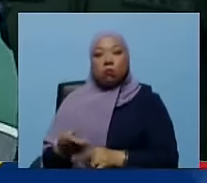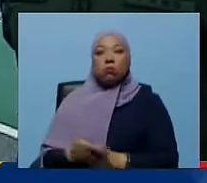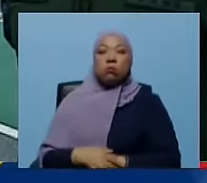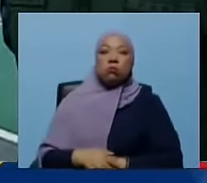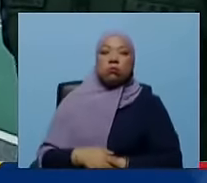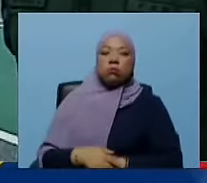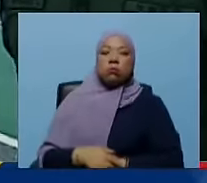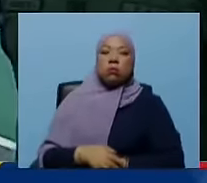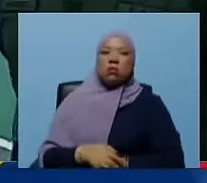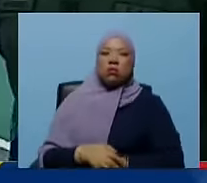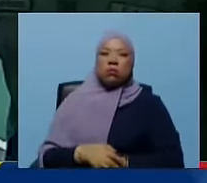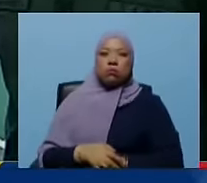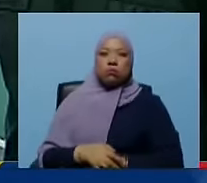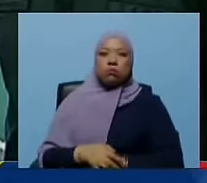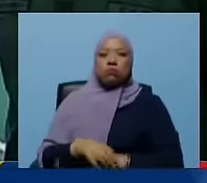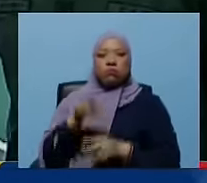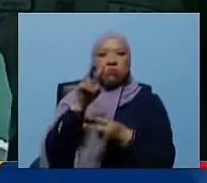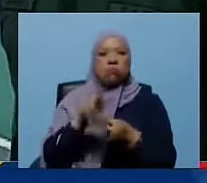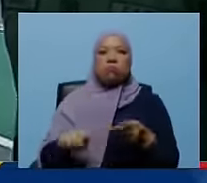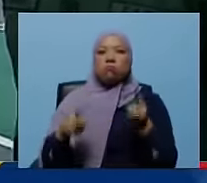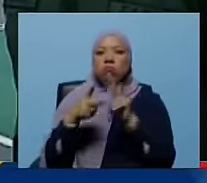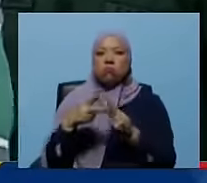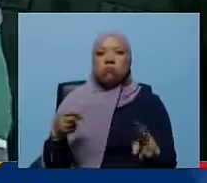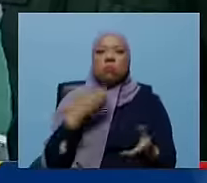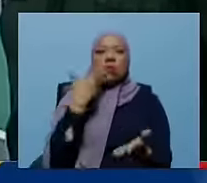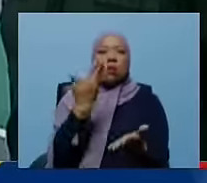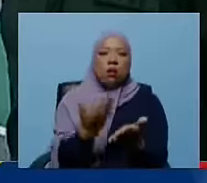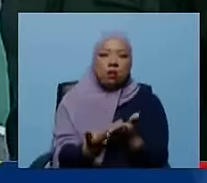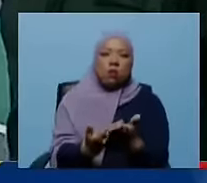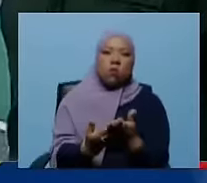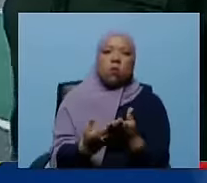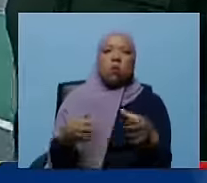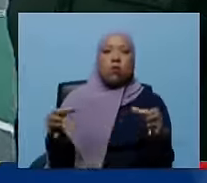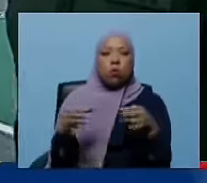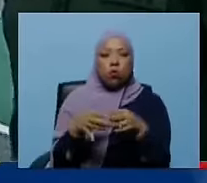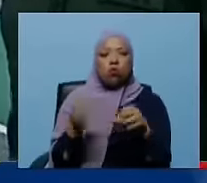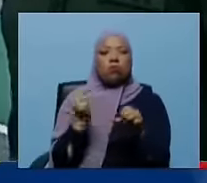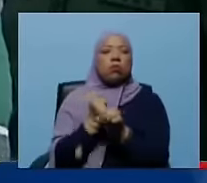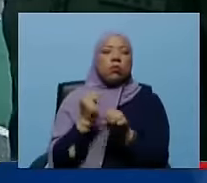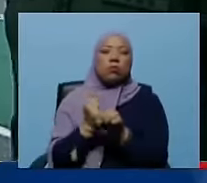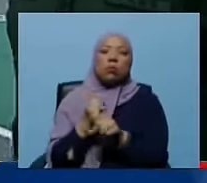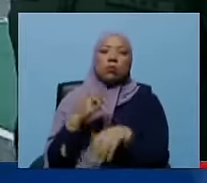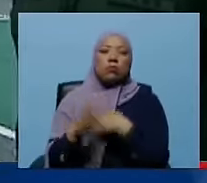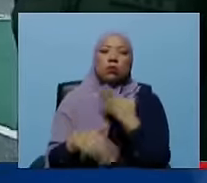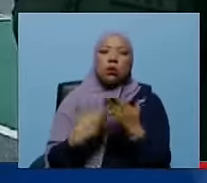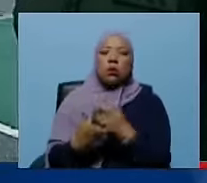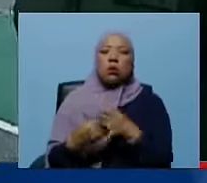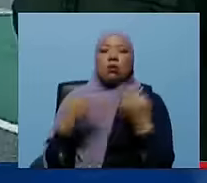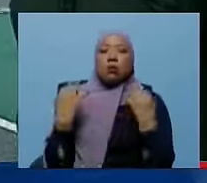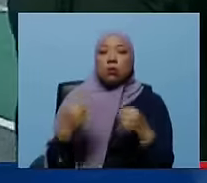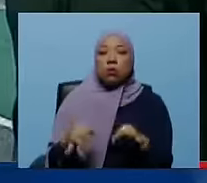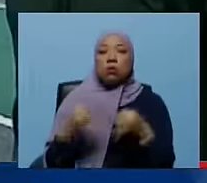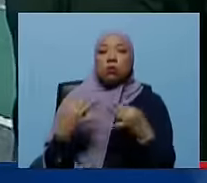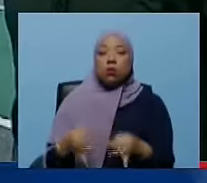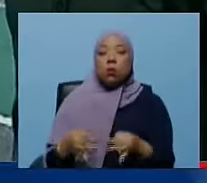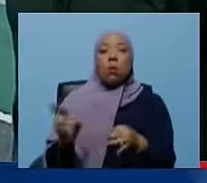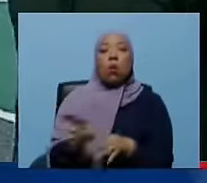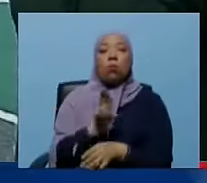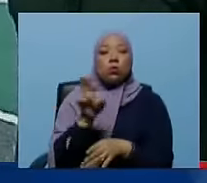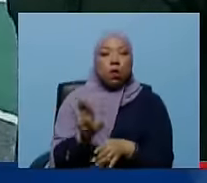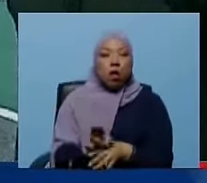de julio, triunfó la paz. Gracias a los equipos que constitucional y legalmente fueron